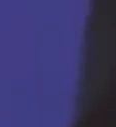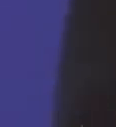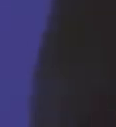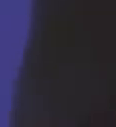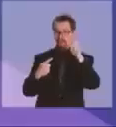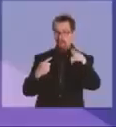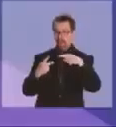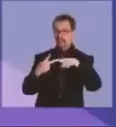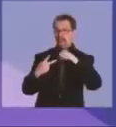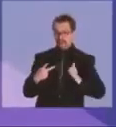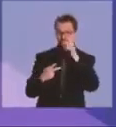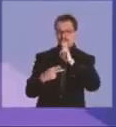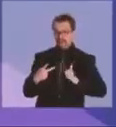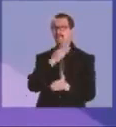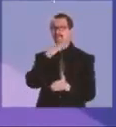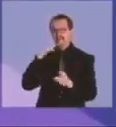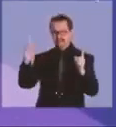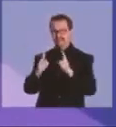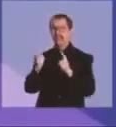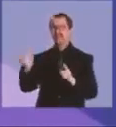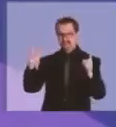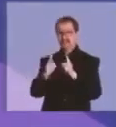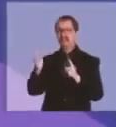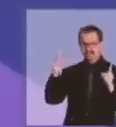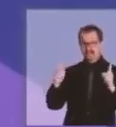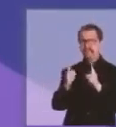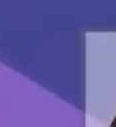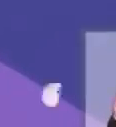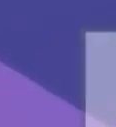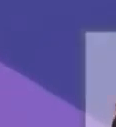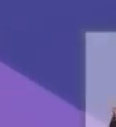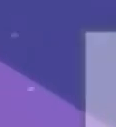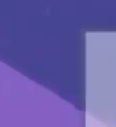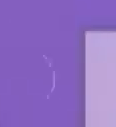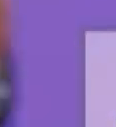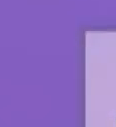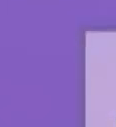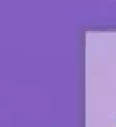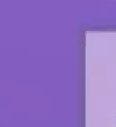tin. Dale un abrazo, dáselo, ves, ves, ves, ves.